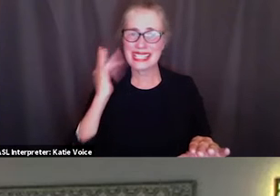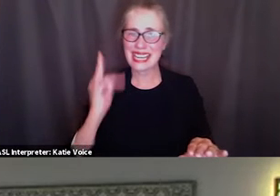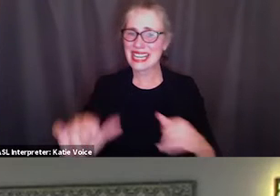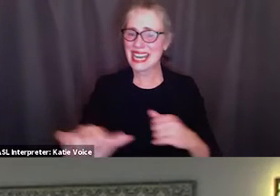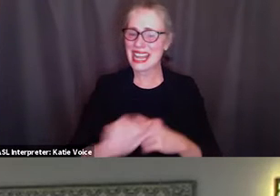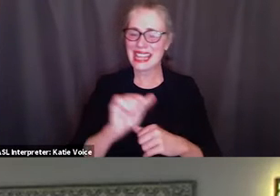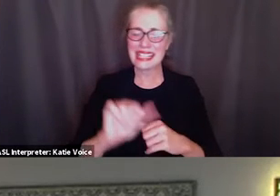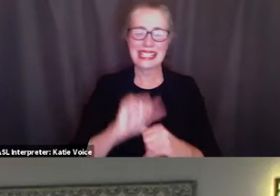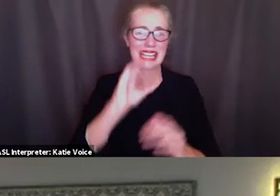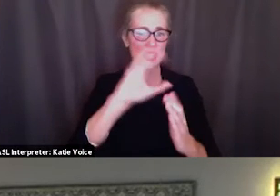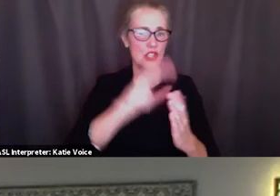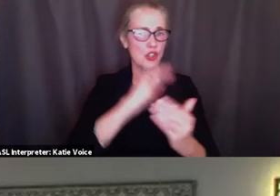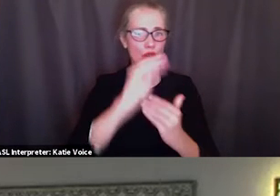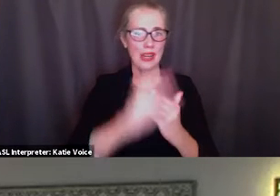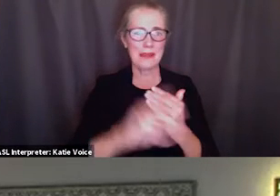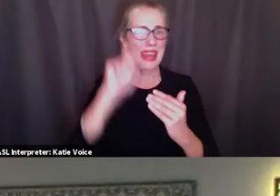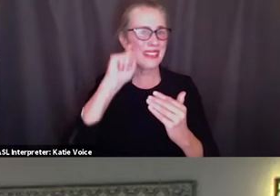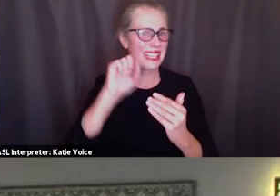siguen